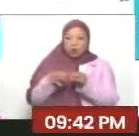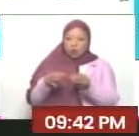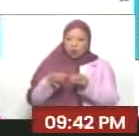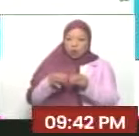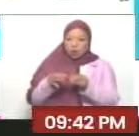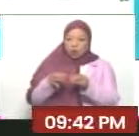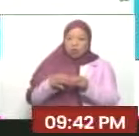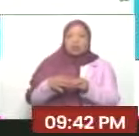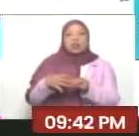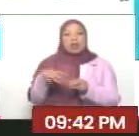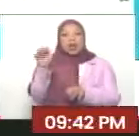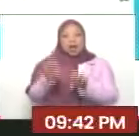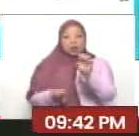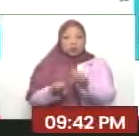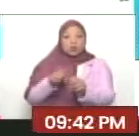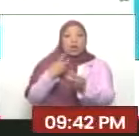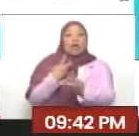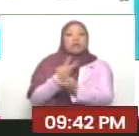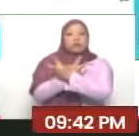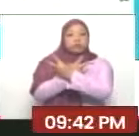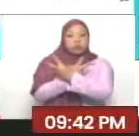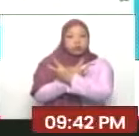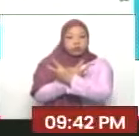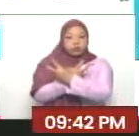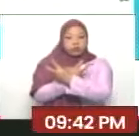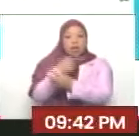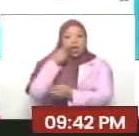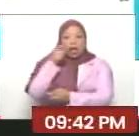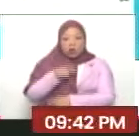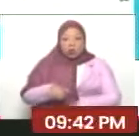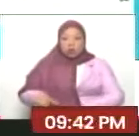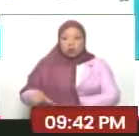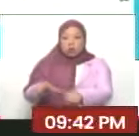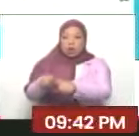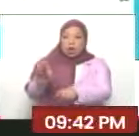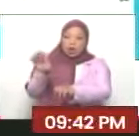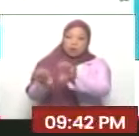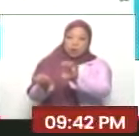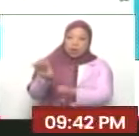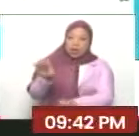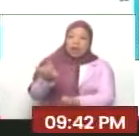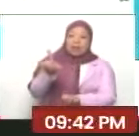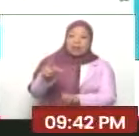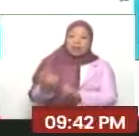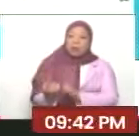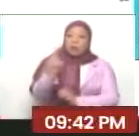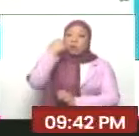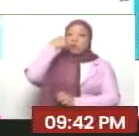ecógrafo, rayos X y la sala de endoscopia.